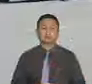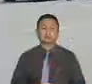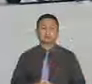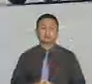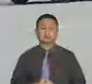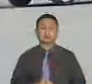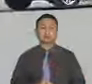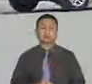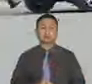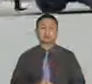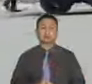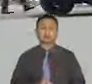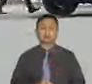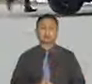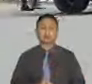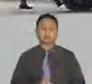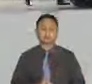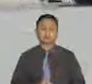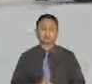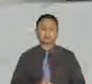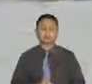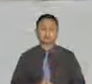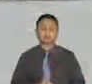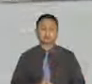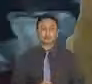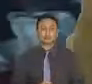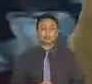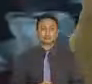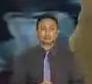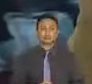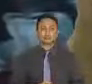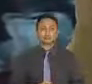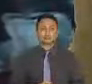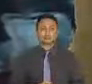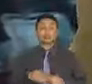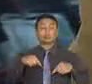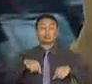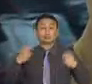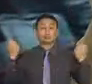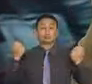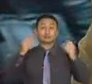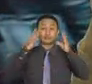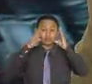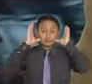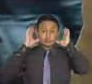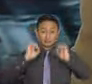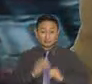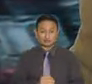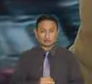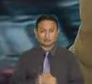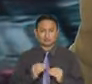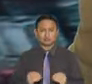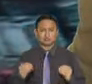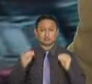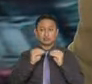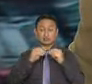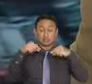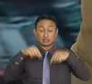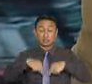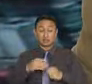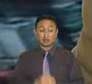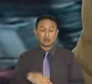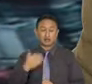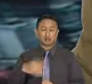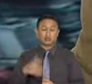de Javier García informó Jorge Escobar bueno se incrementan de manera alarmante